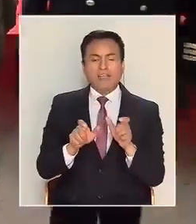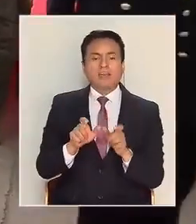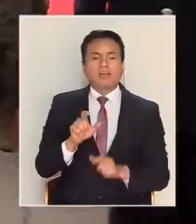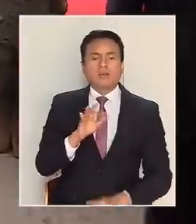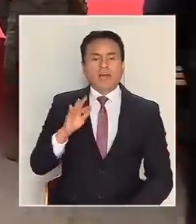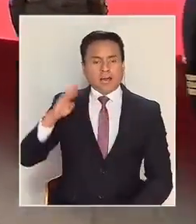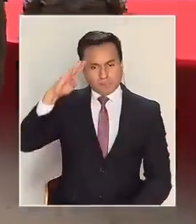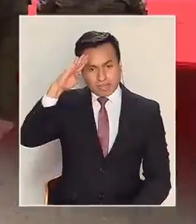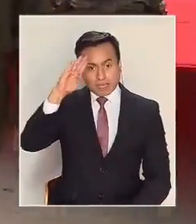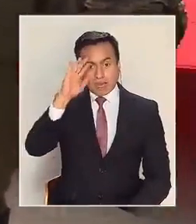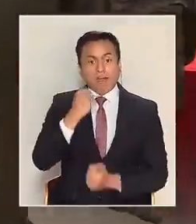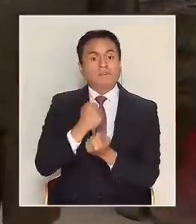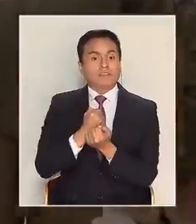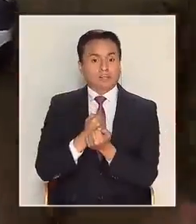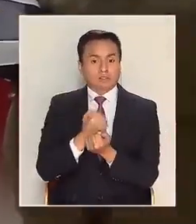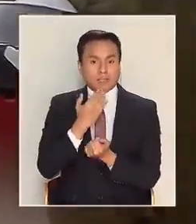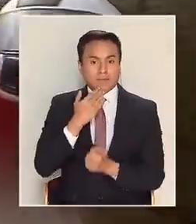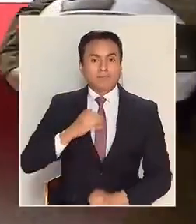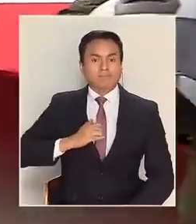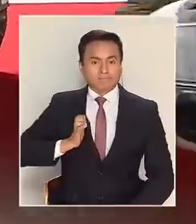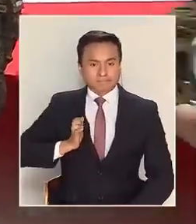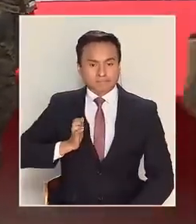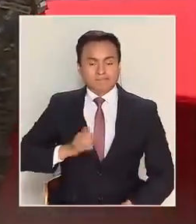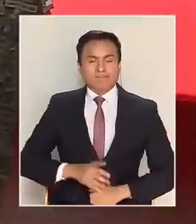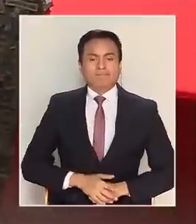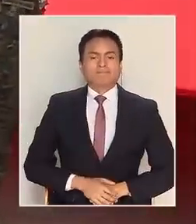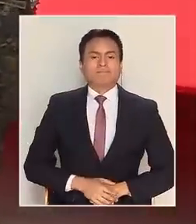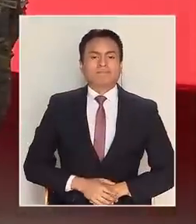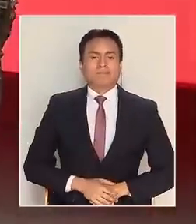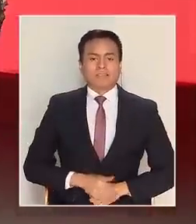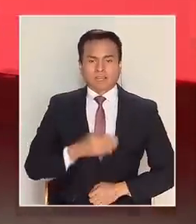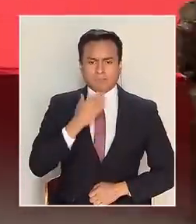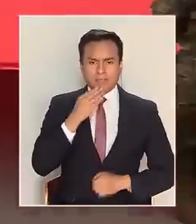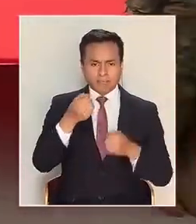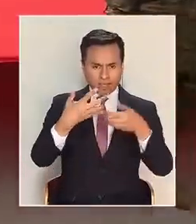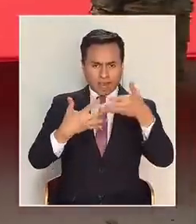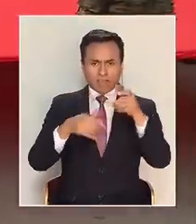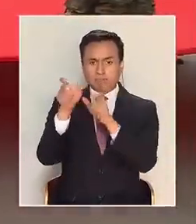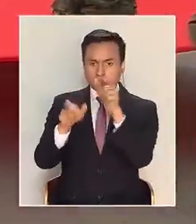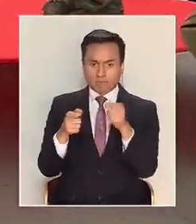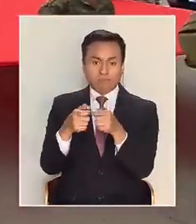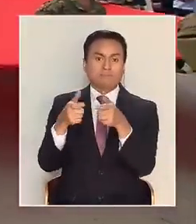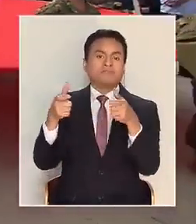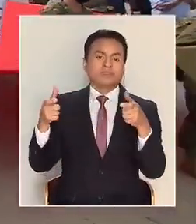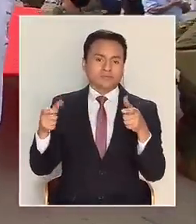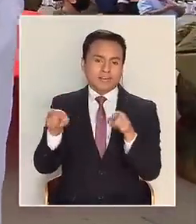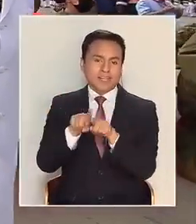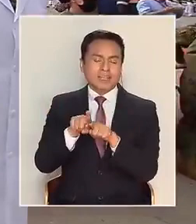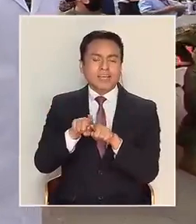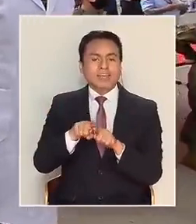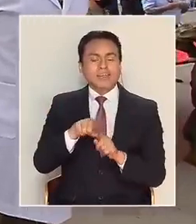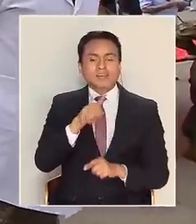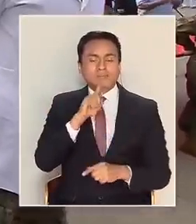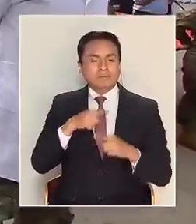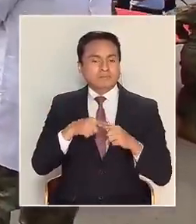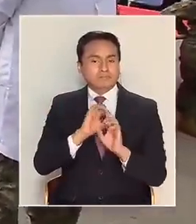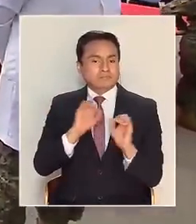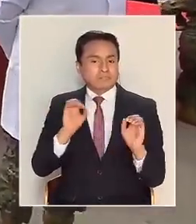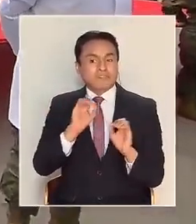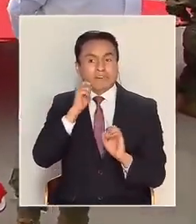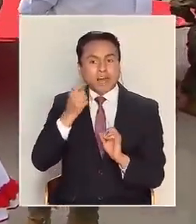Fuerzas Armadas de Carabineros y Policía de Investigaciones y tantas otras personas que anónimamente